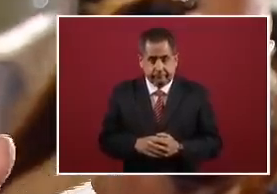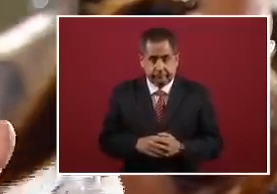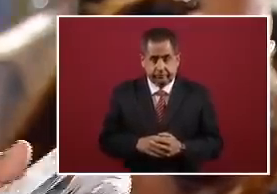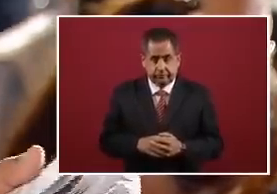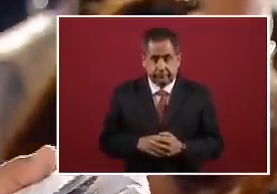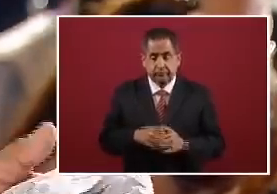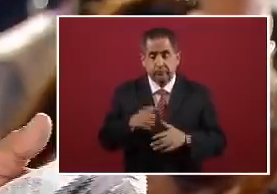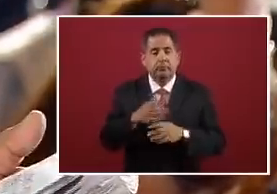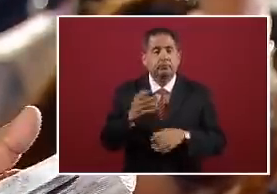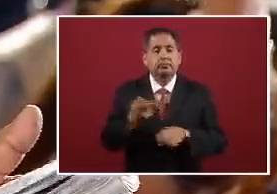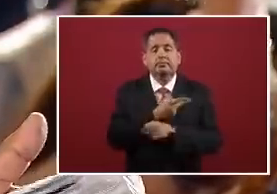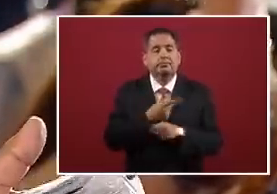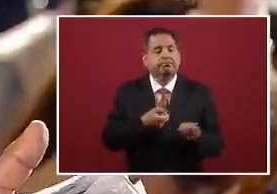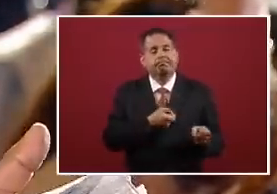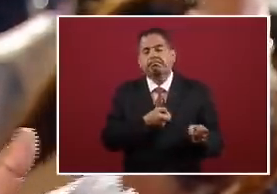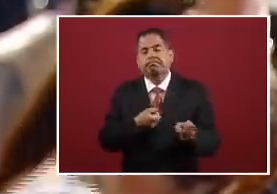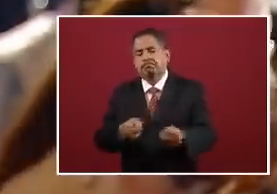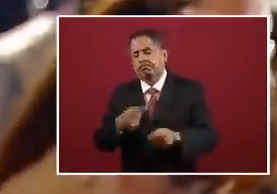sobre la masacre y